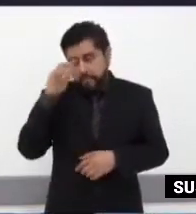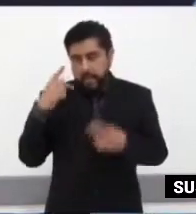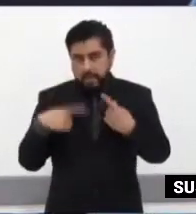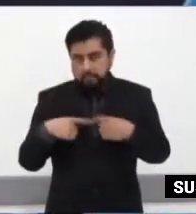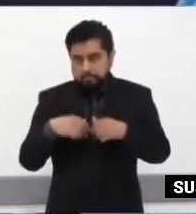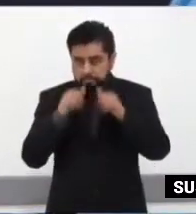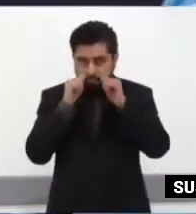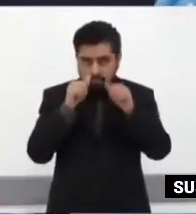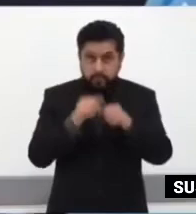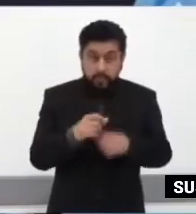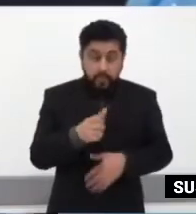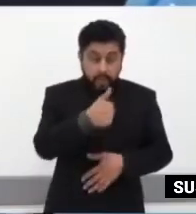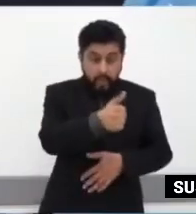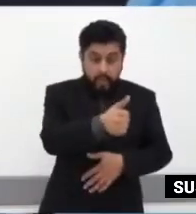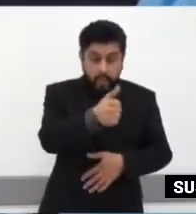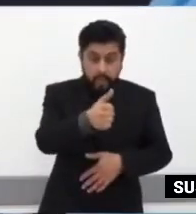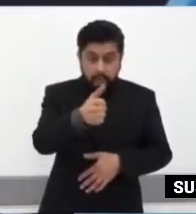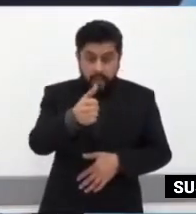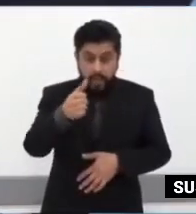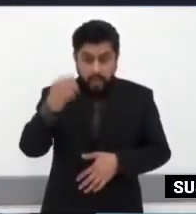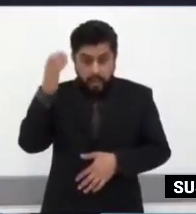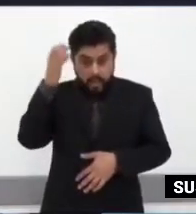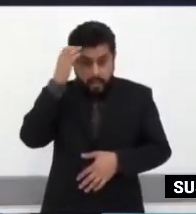Y en cada cama.